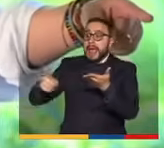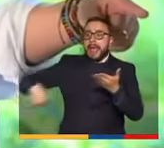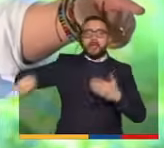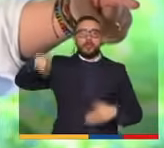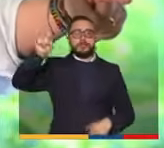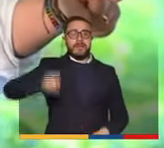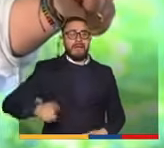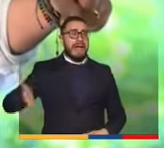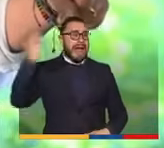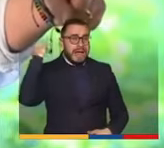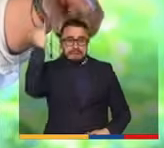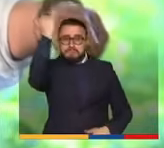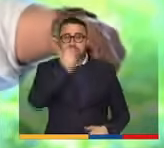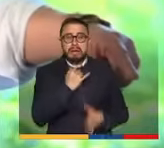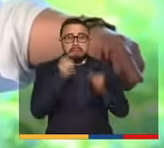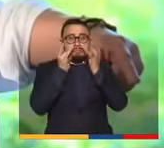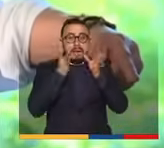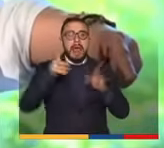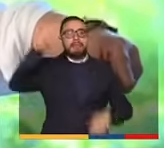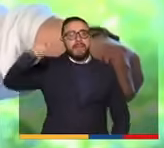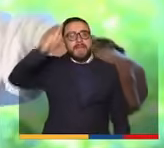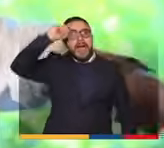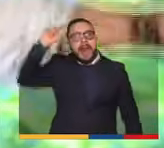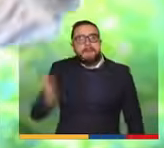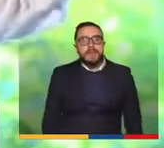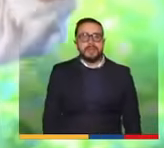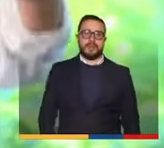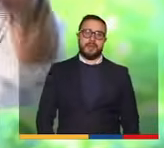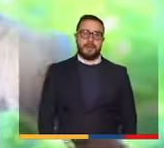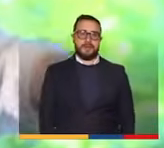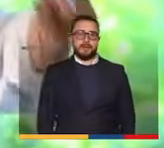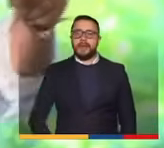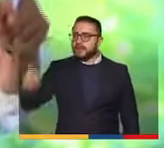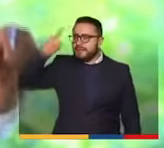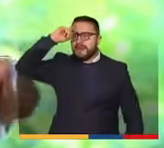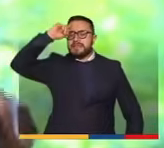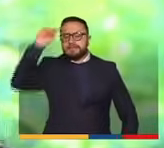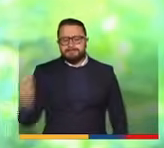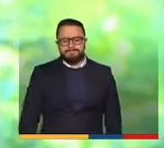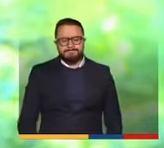arrepentidos de lo que hicieron, perdonarlos